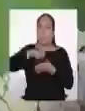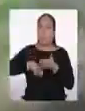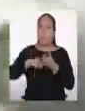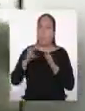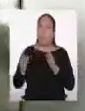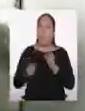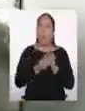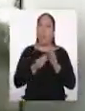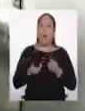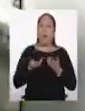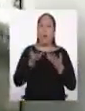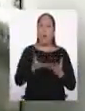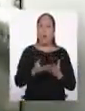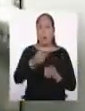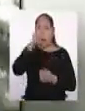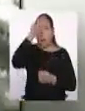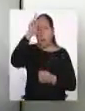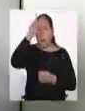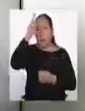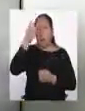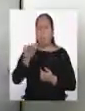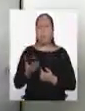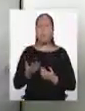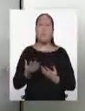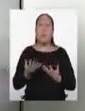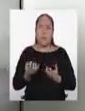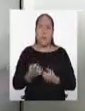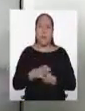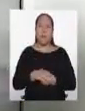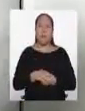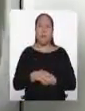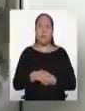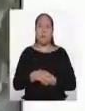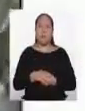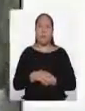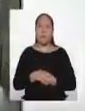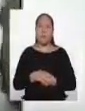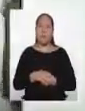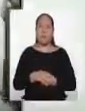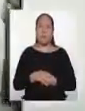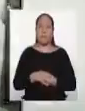región amazónica que el Perú reivindicaba.